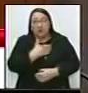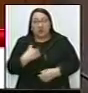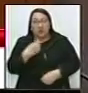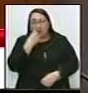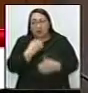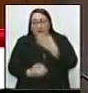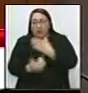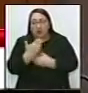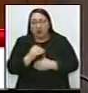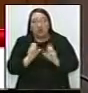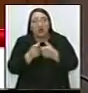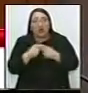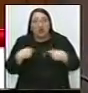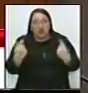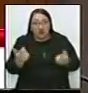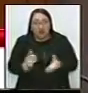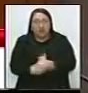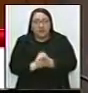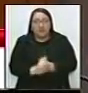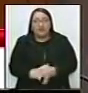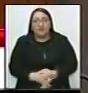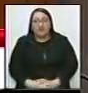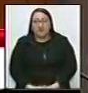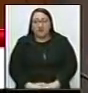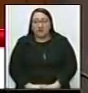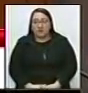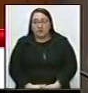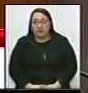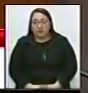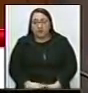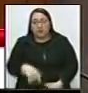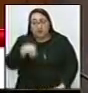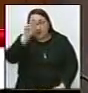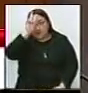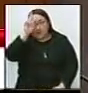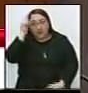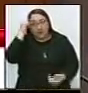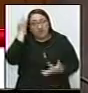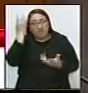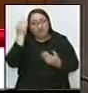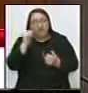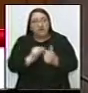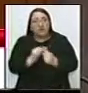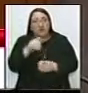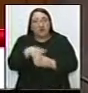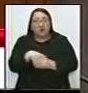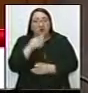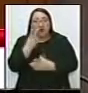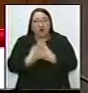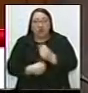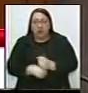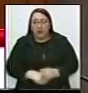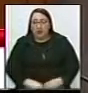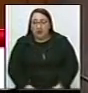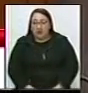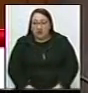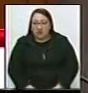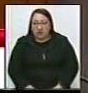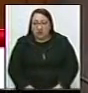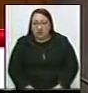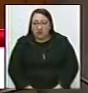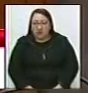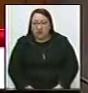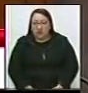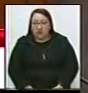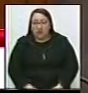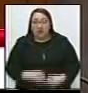buenos días colegas y el país que está pendiente de este voto de confianza. ¿Por qué la bancada